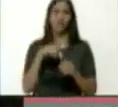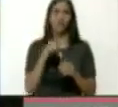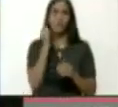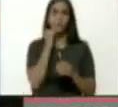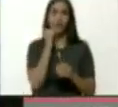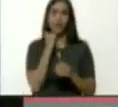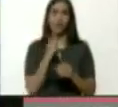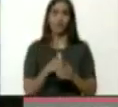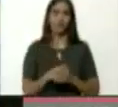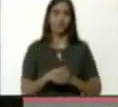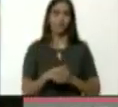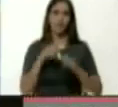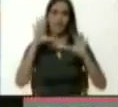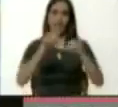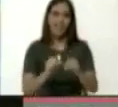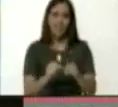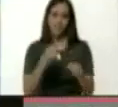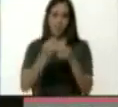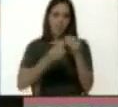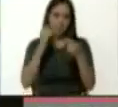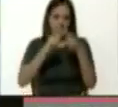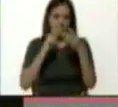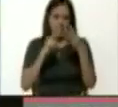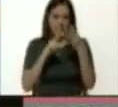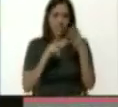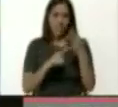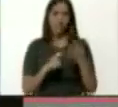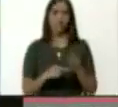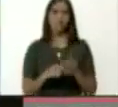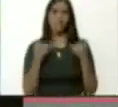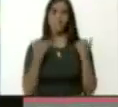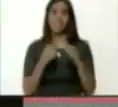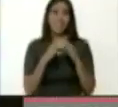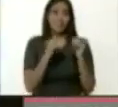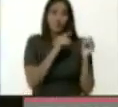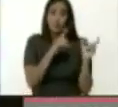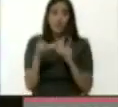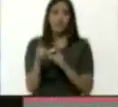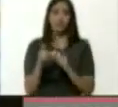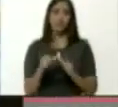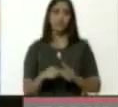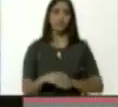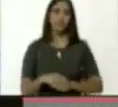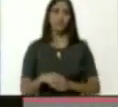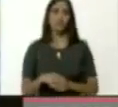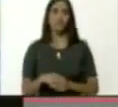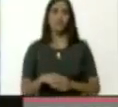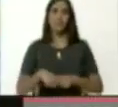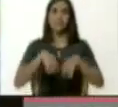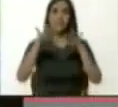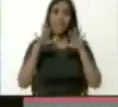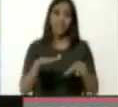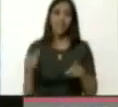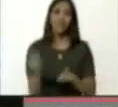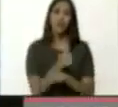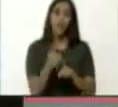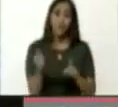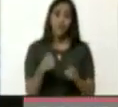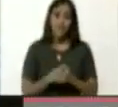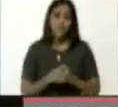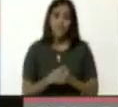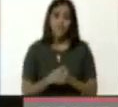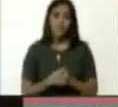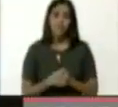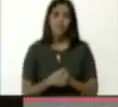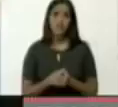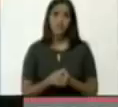papá. Los agarramos, le vamos a hacer esto y esto y esto y esto. Ya tenían todo el escenario preparado. Antonio se les cayó el golpe, pana. ¿Ah? Mira,